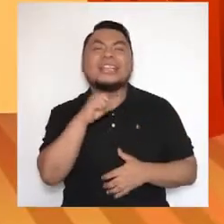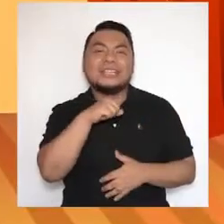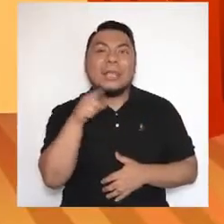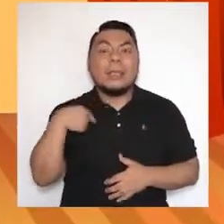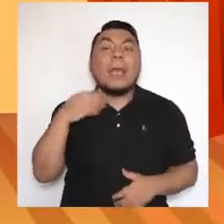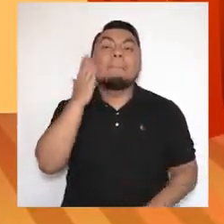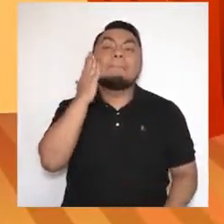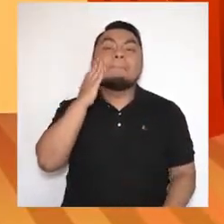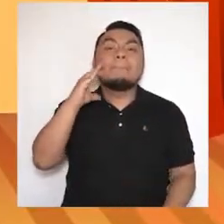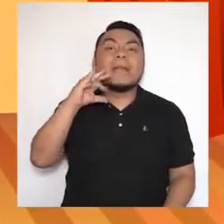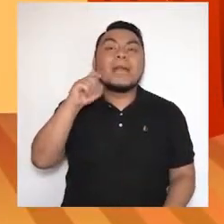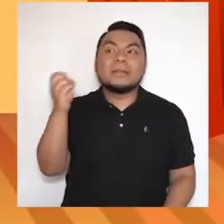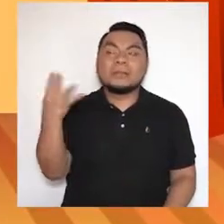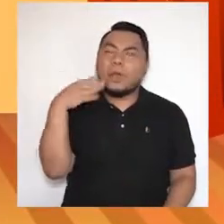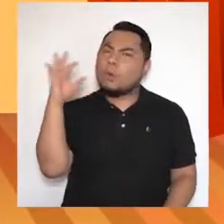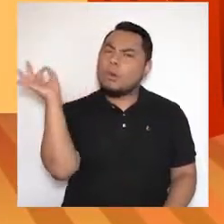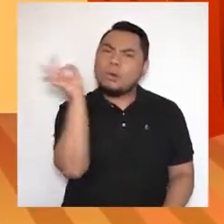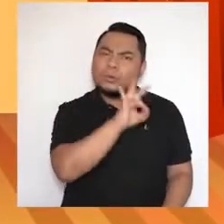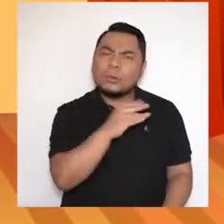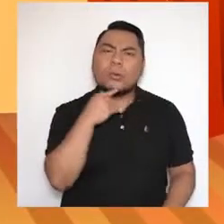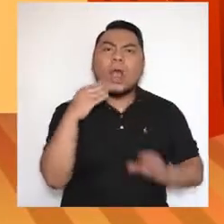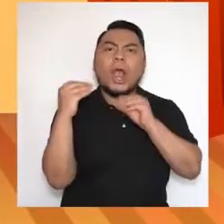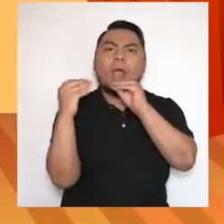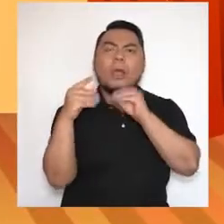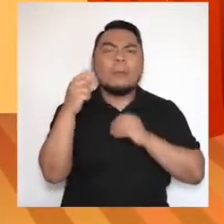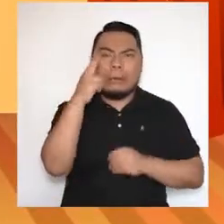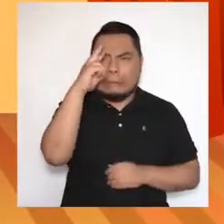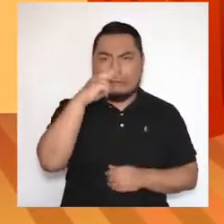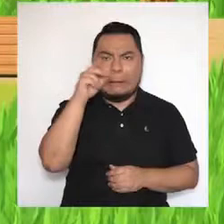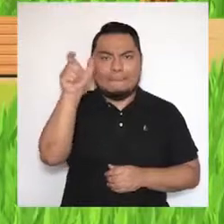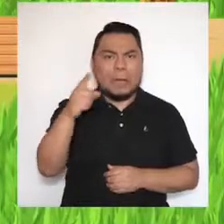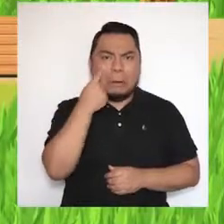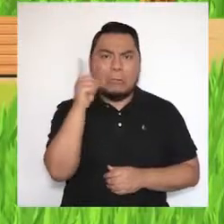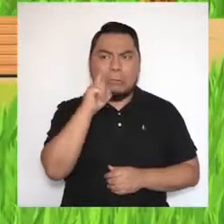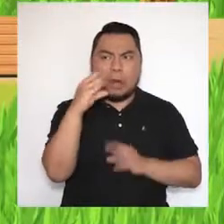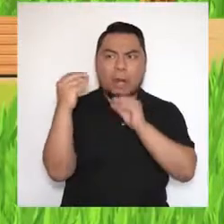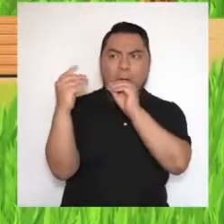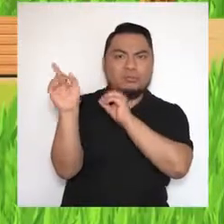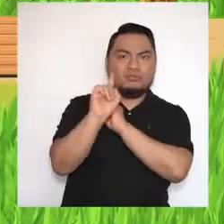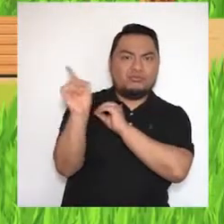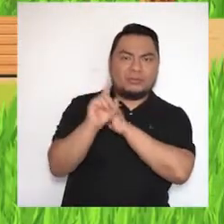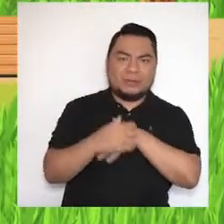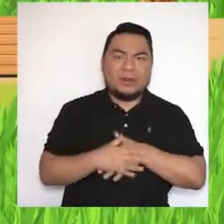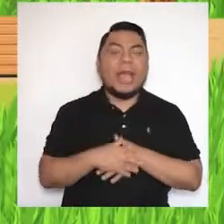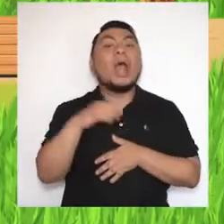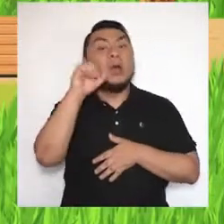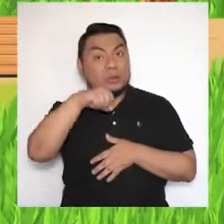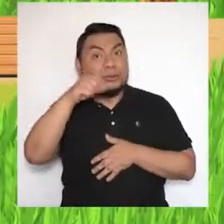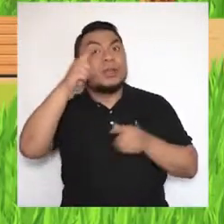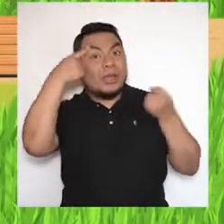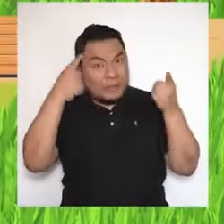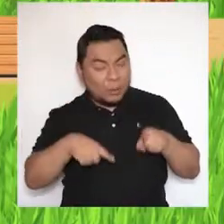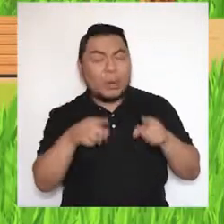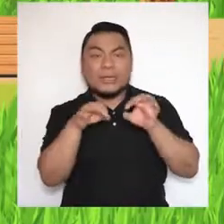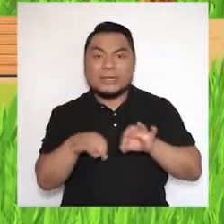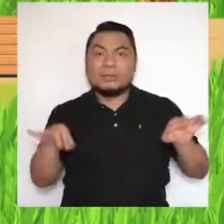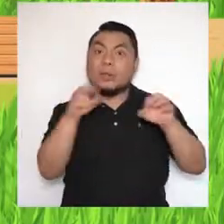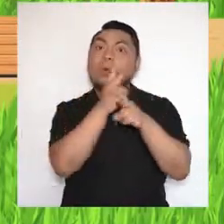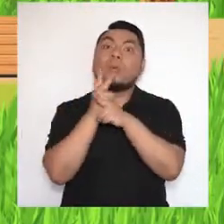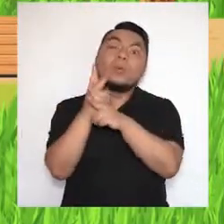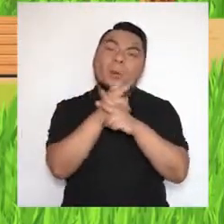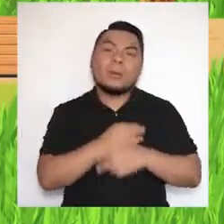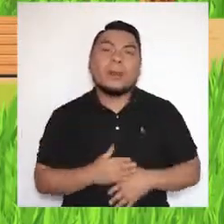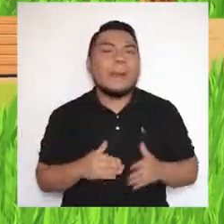Carlitos siempre nos dice que nunca debemos hablar con extraños. Estoy de acuerdo. Es muy importante